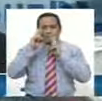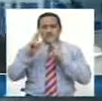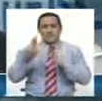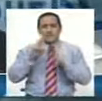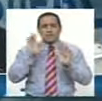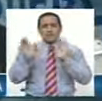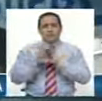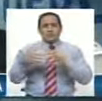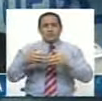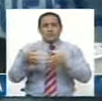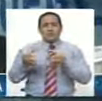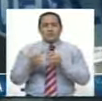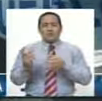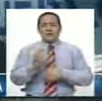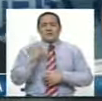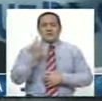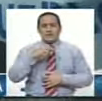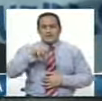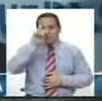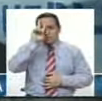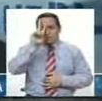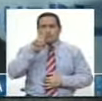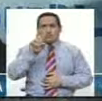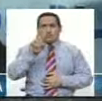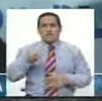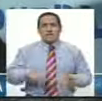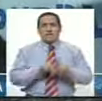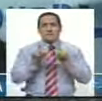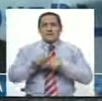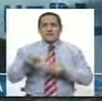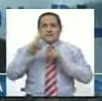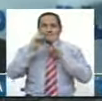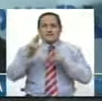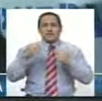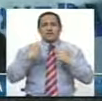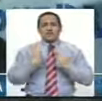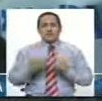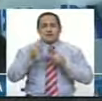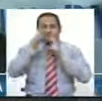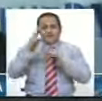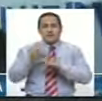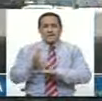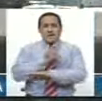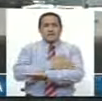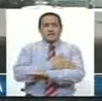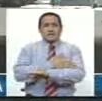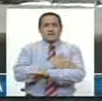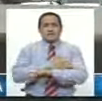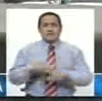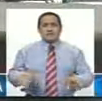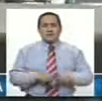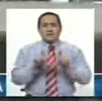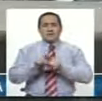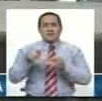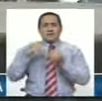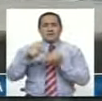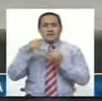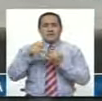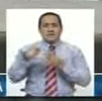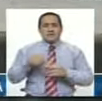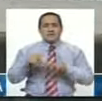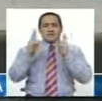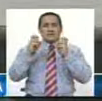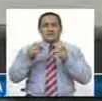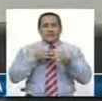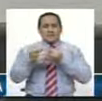la institucionalidad del país y respetar. Yo lo respeté en la revocatoria. En otros temas, refiriéndose